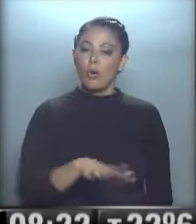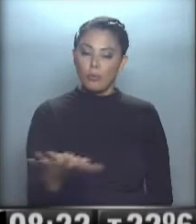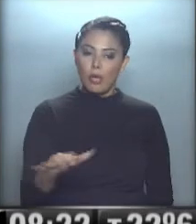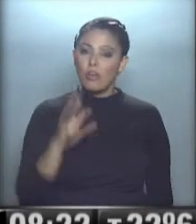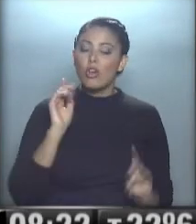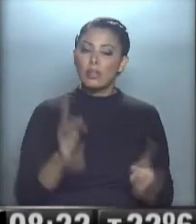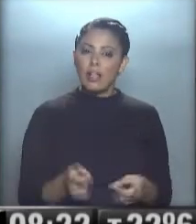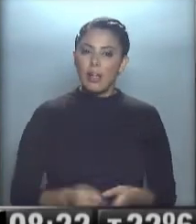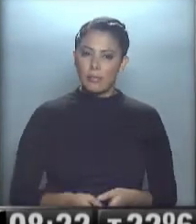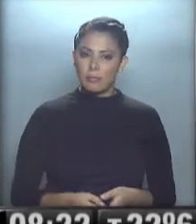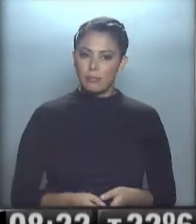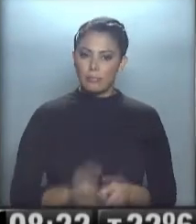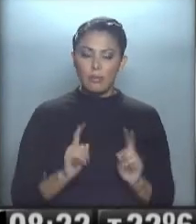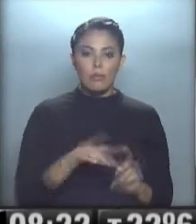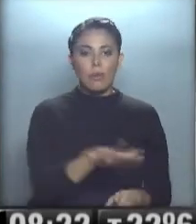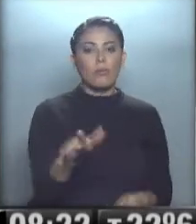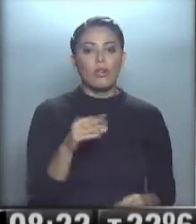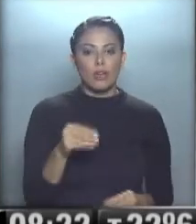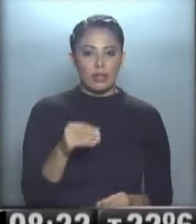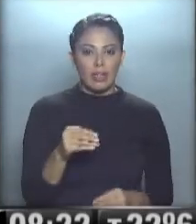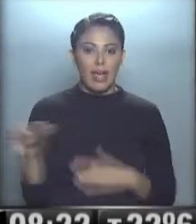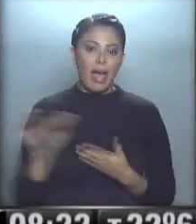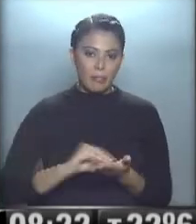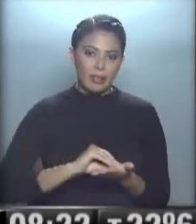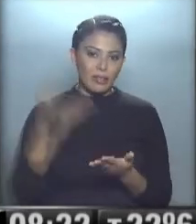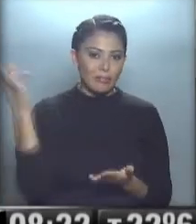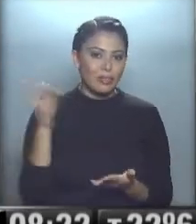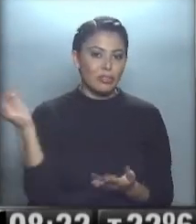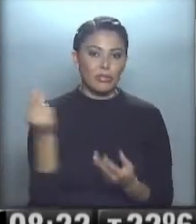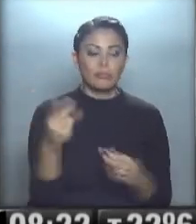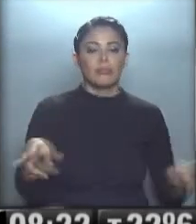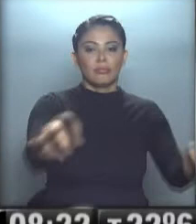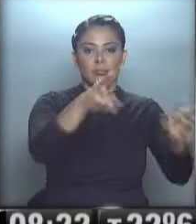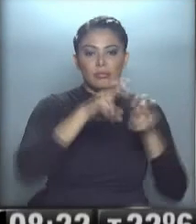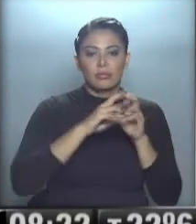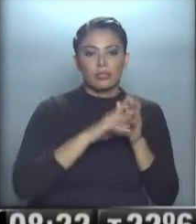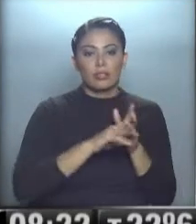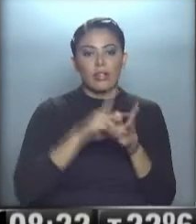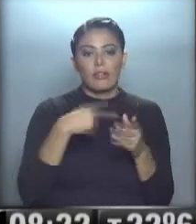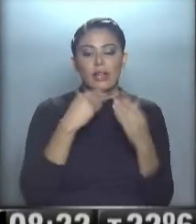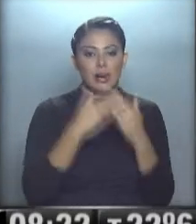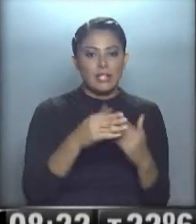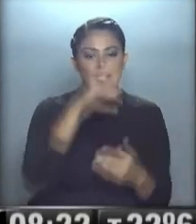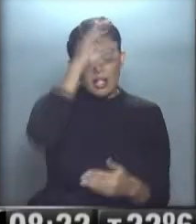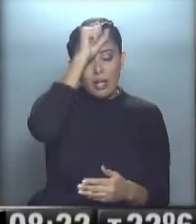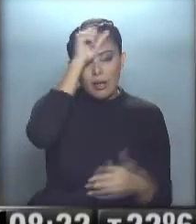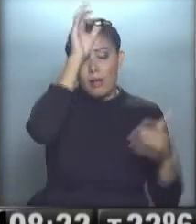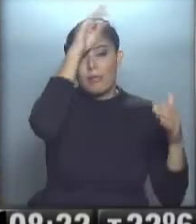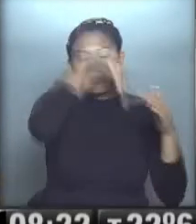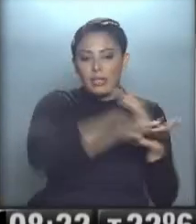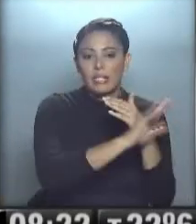un factor de dominio sobre los pueblos la administración racional de los recursos estratégicos de minería, de gas, de